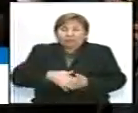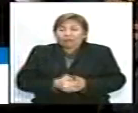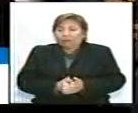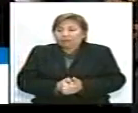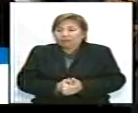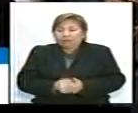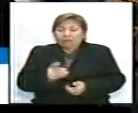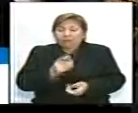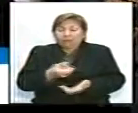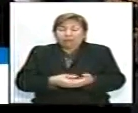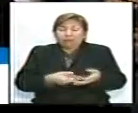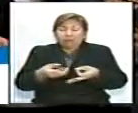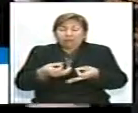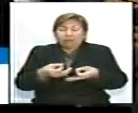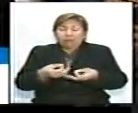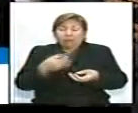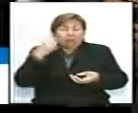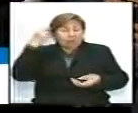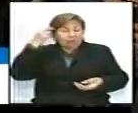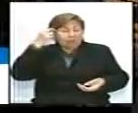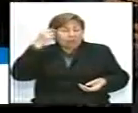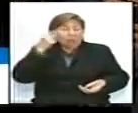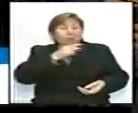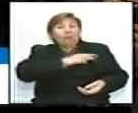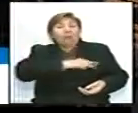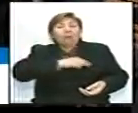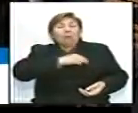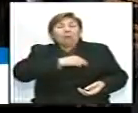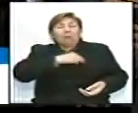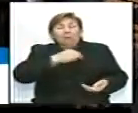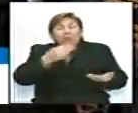plano económico, sino también político y moral.